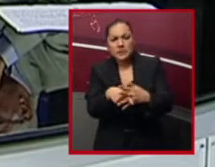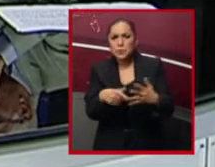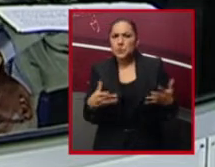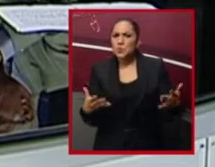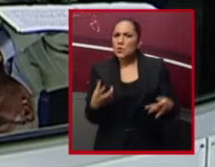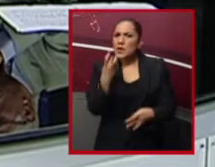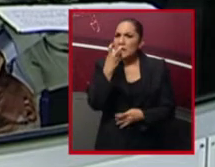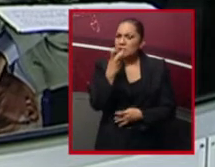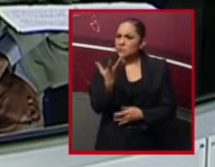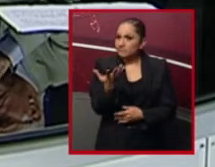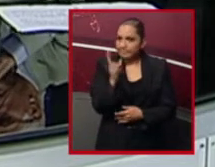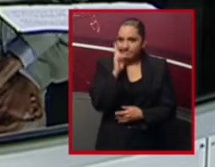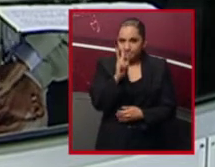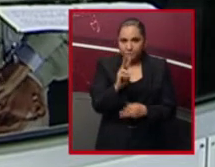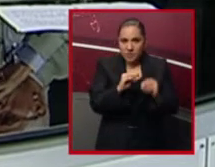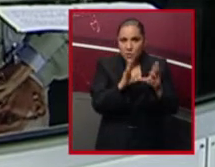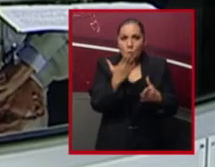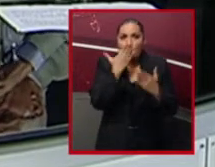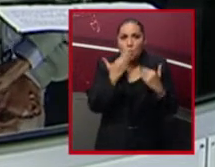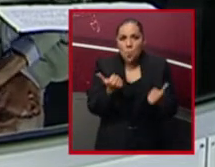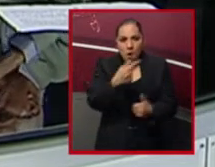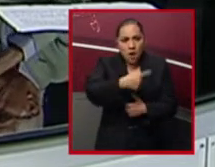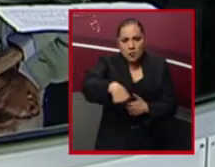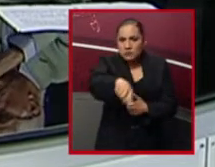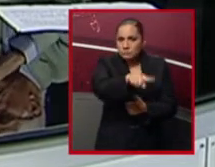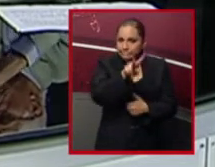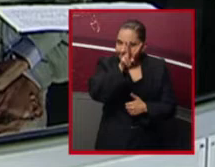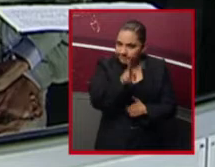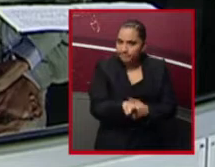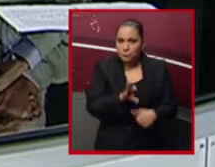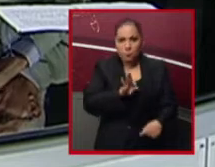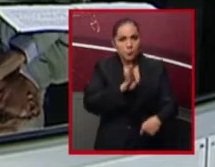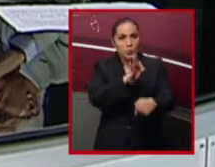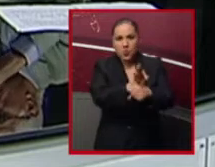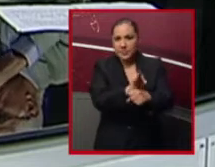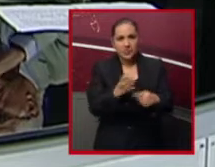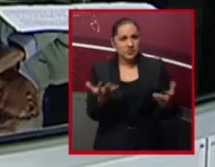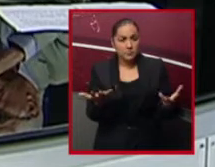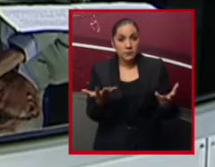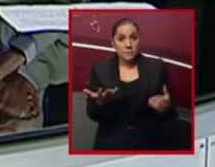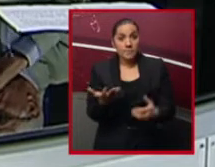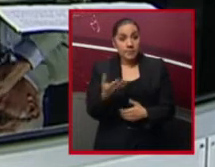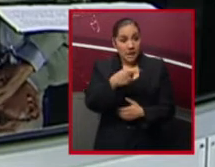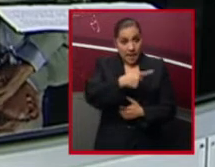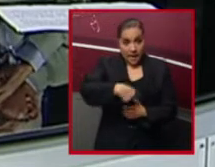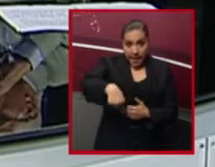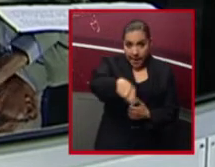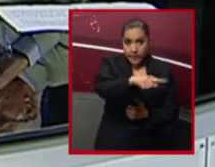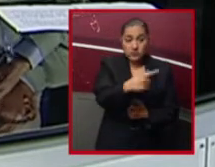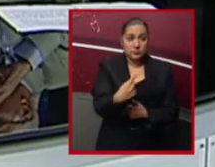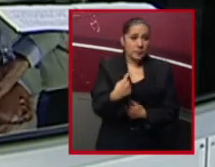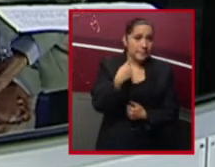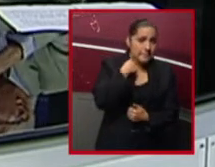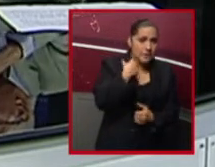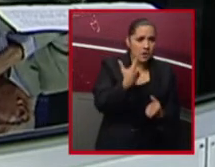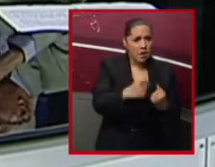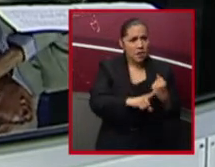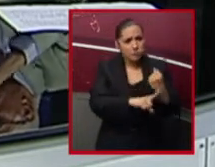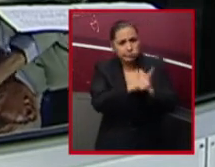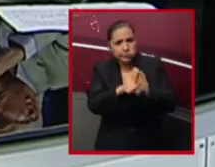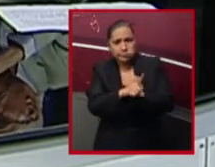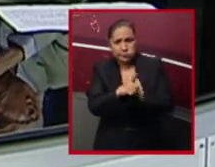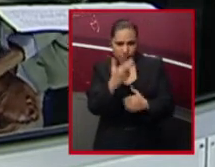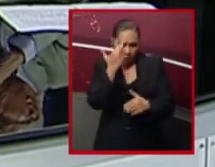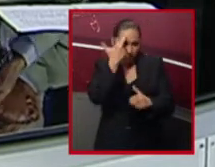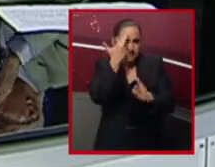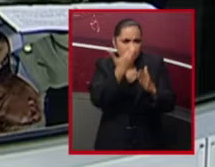desprotección de los periodistas, sino que el contexto en el que ésta se da, que es el contexto de violencia que